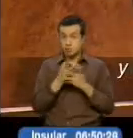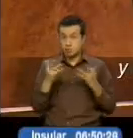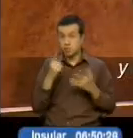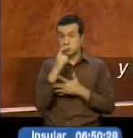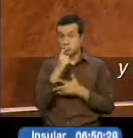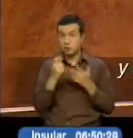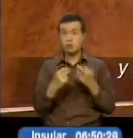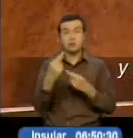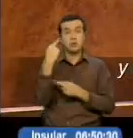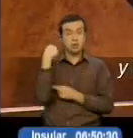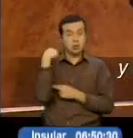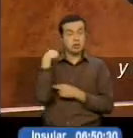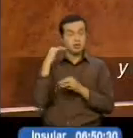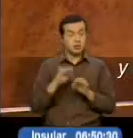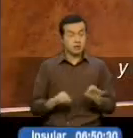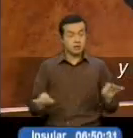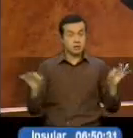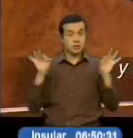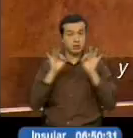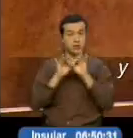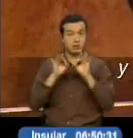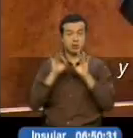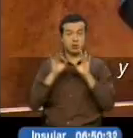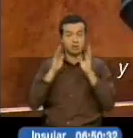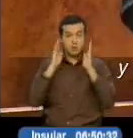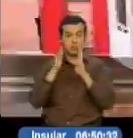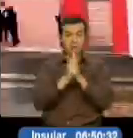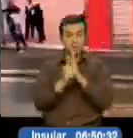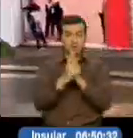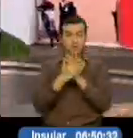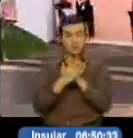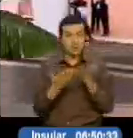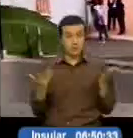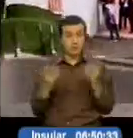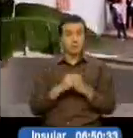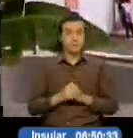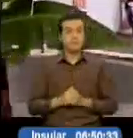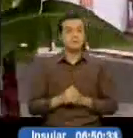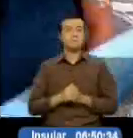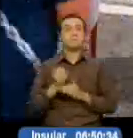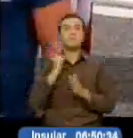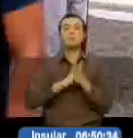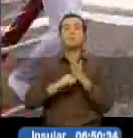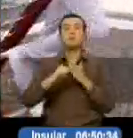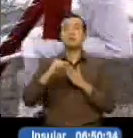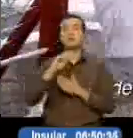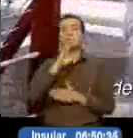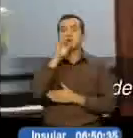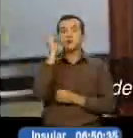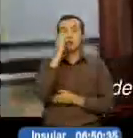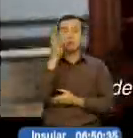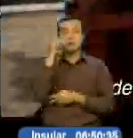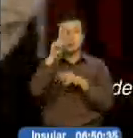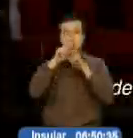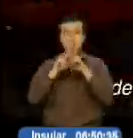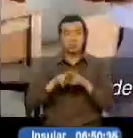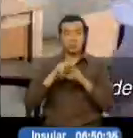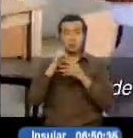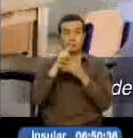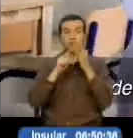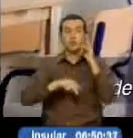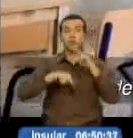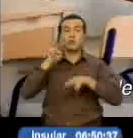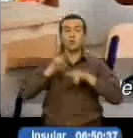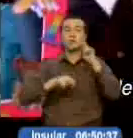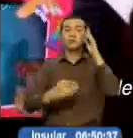que ser asumido con responsabilidad, con solvencia y con capacidad. En cuanto a la tarea de los ministerios, se informó sobre la revisión y el avance de construcción de